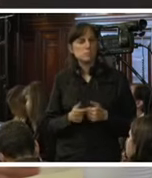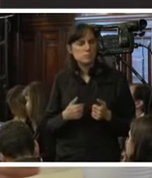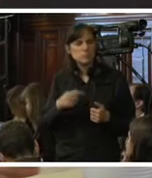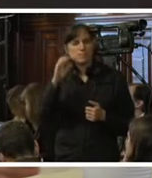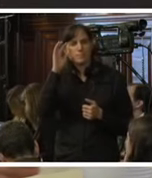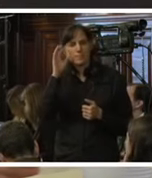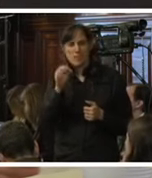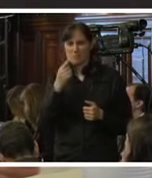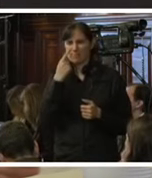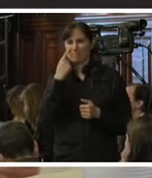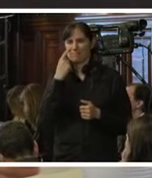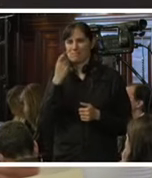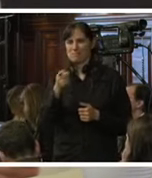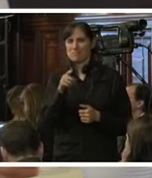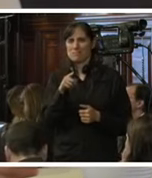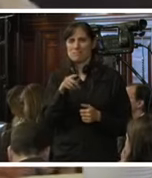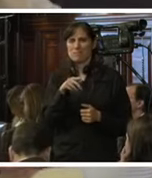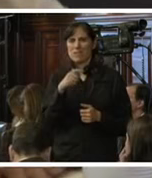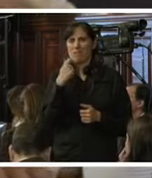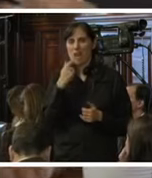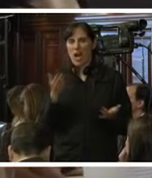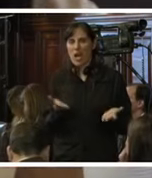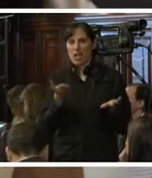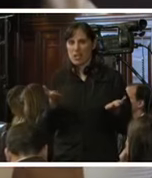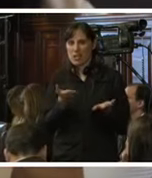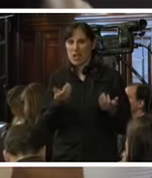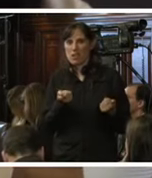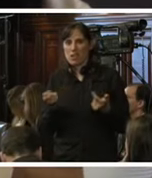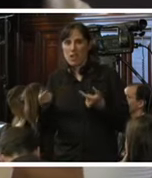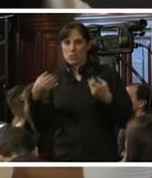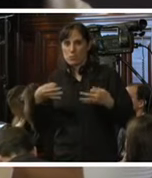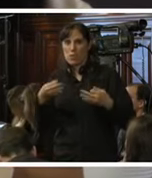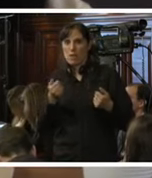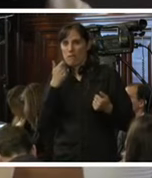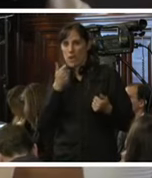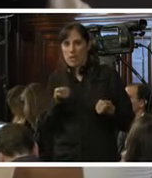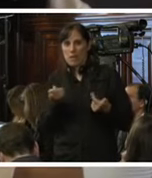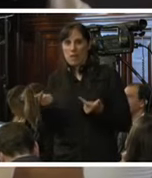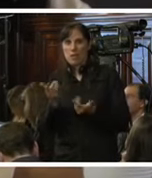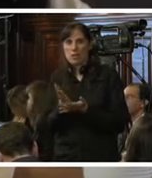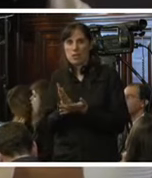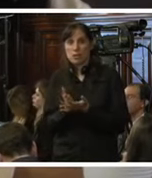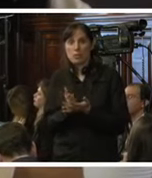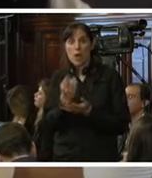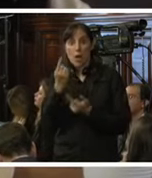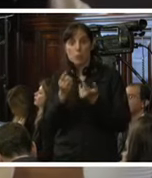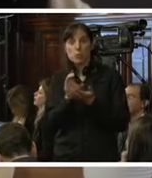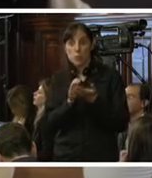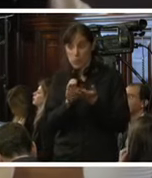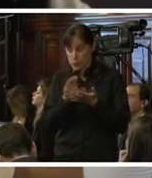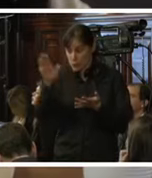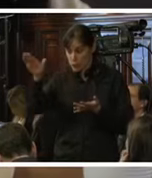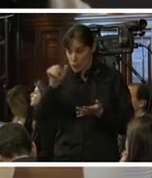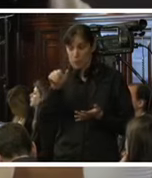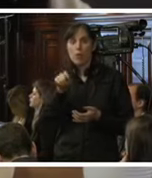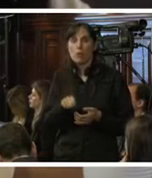eso es un indicador, digamos, de que las faltas de garantías está, digamos, provocando hoy día que ciudadanos que son llamados a la justicia tengan